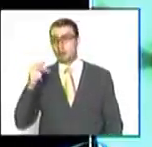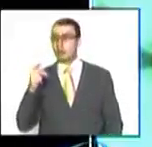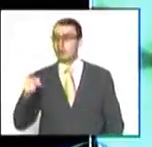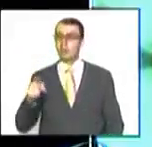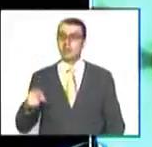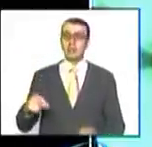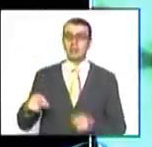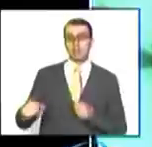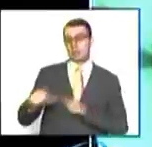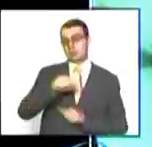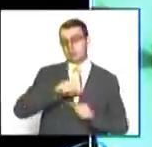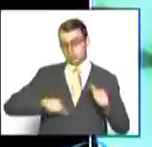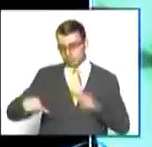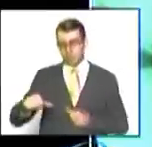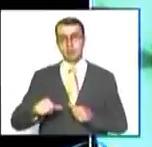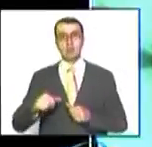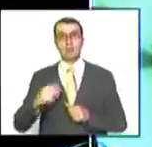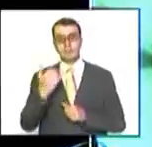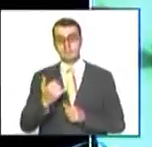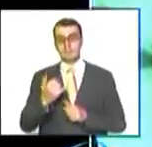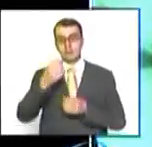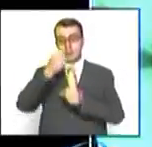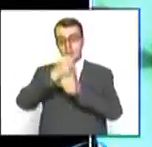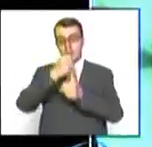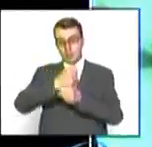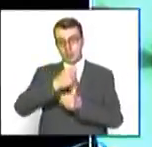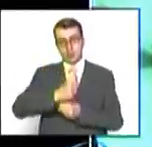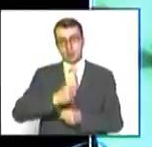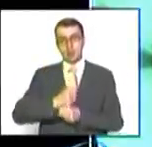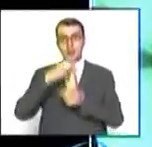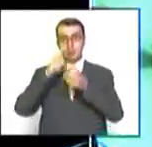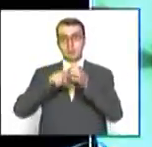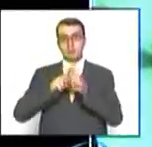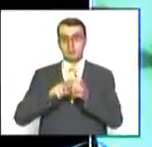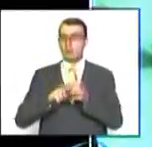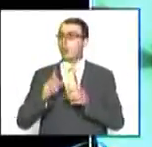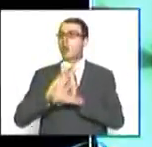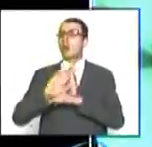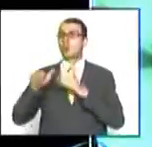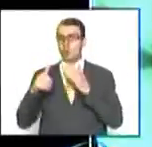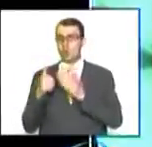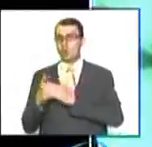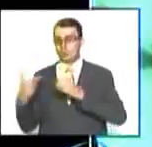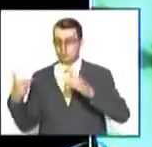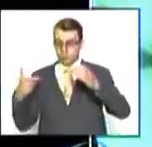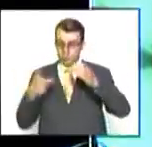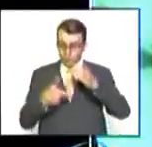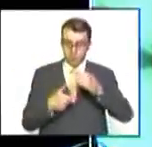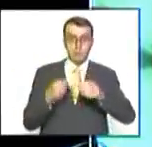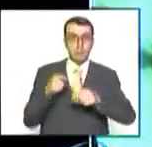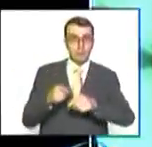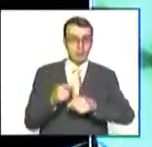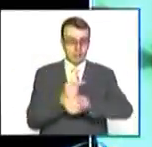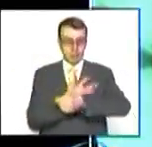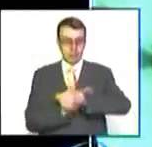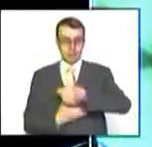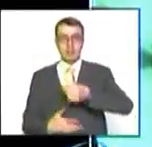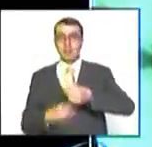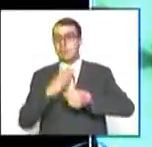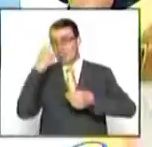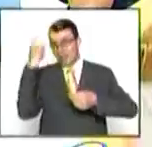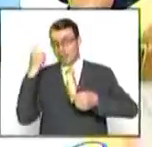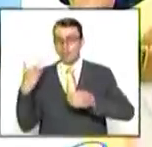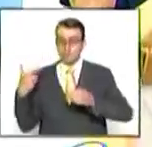y a todos los pacientes se le colocaba el plasma. Unos con ozono, otros sin ozono, pero se les colocaba el plasma. Si vamos viendo las otras